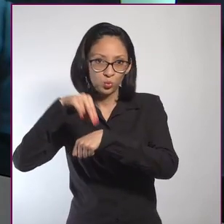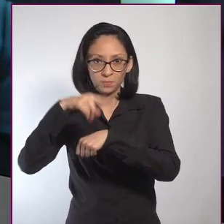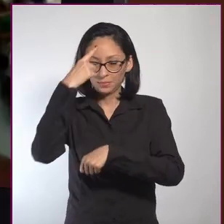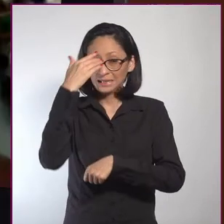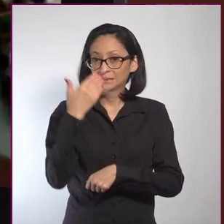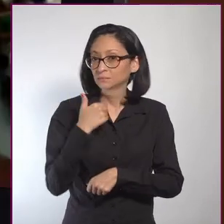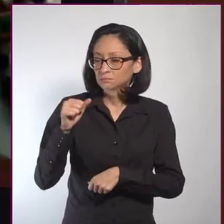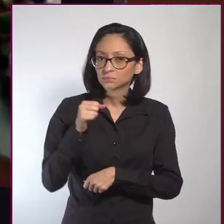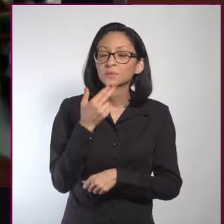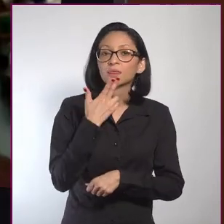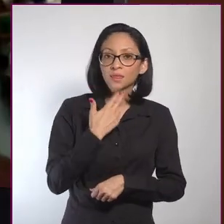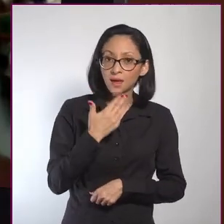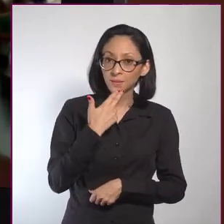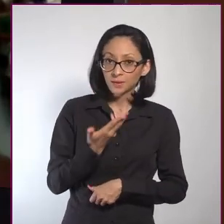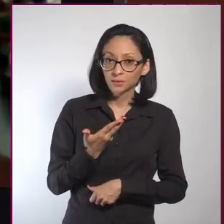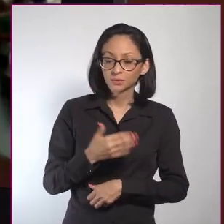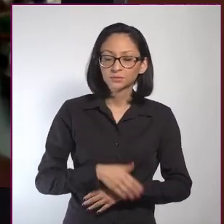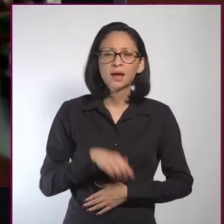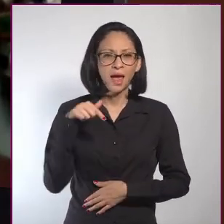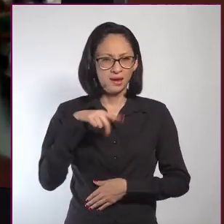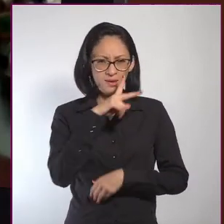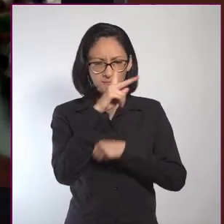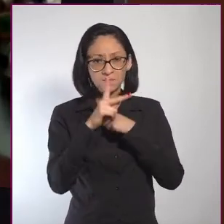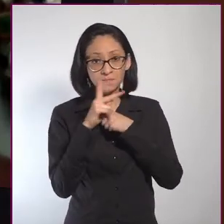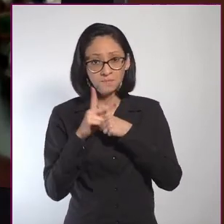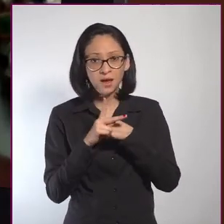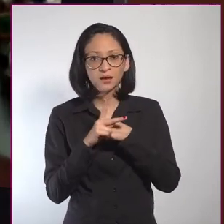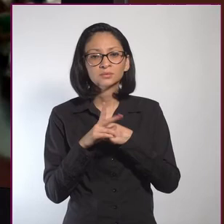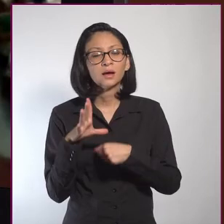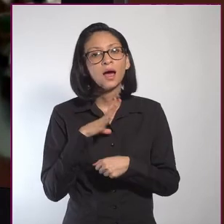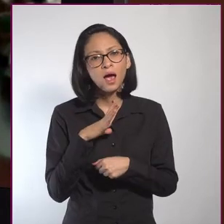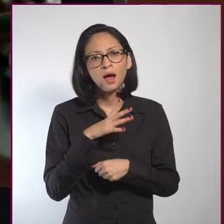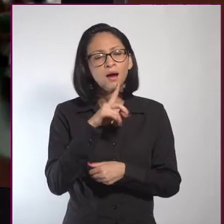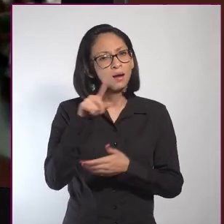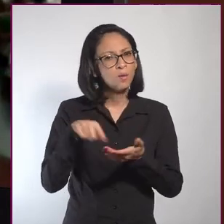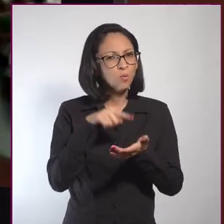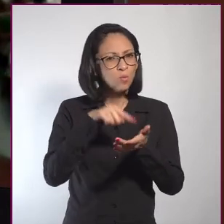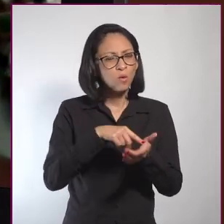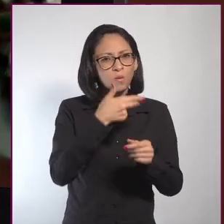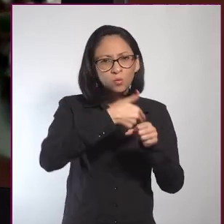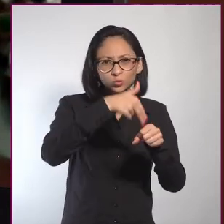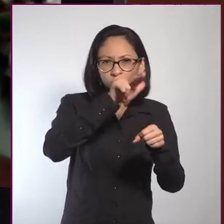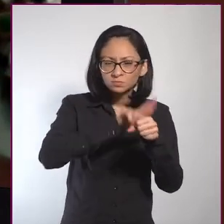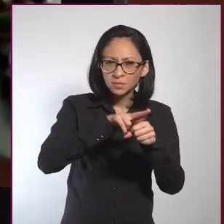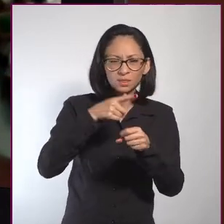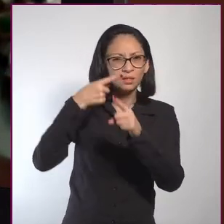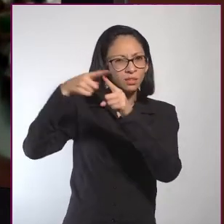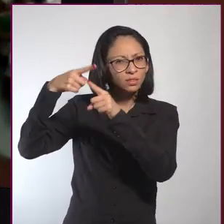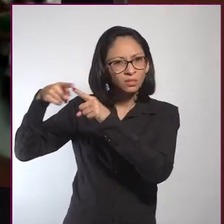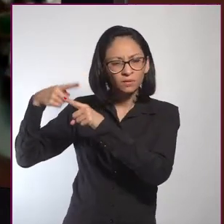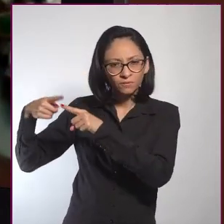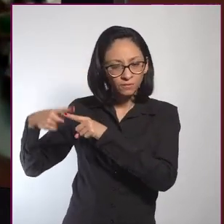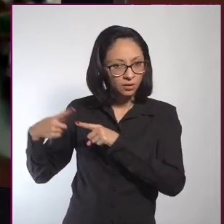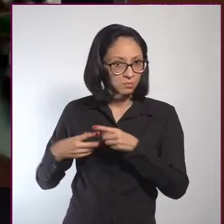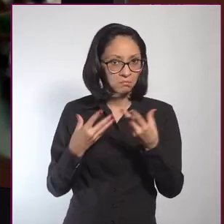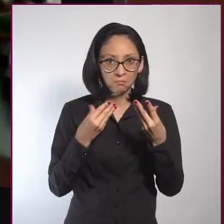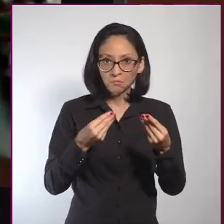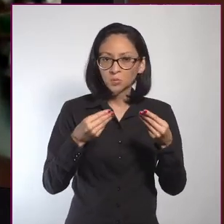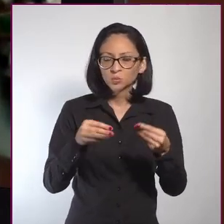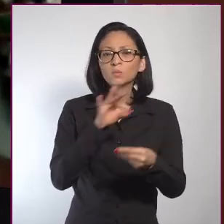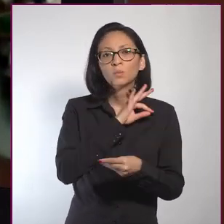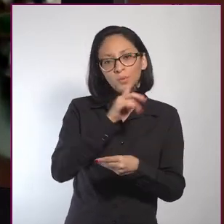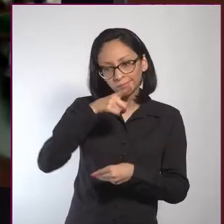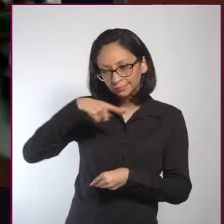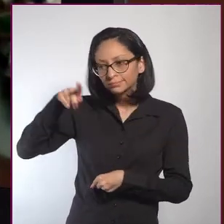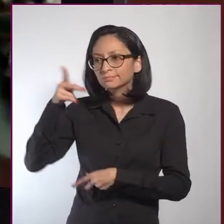salud. En el país hay unidades de primer contacto en todos los sistemas de salud donde pueden